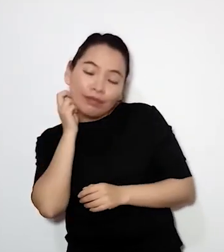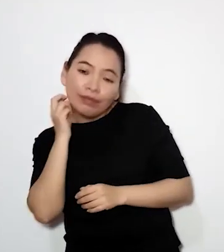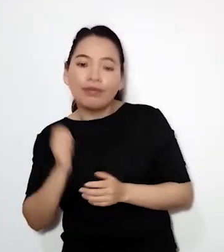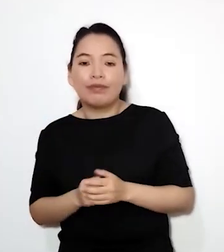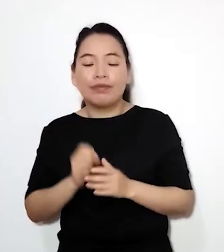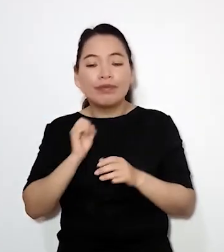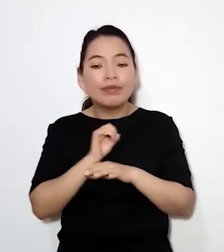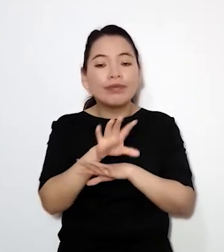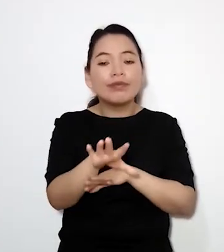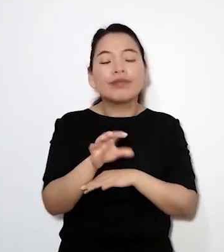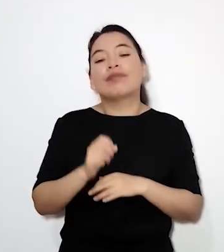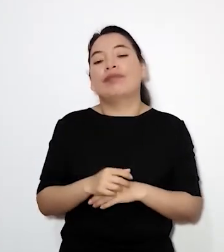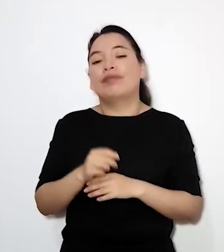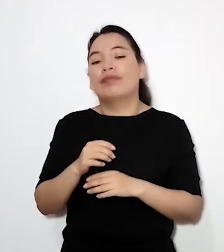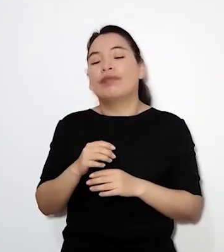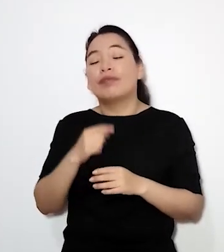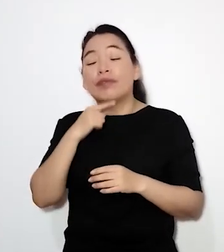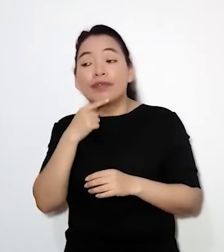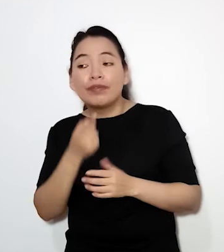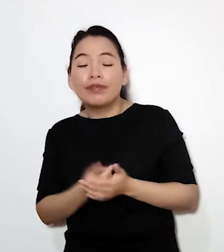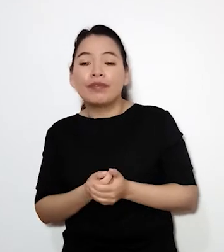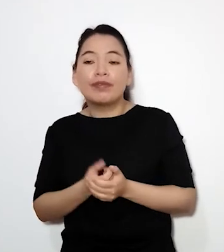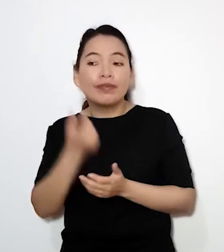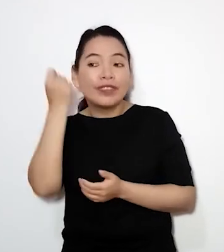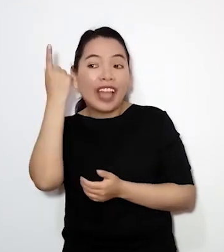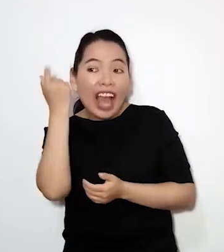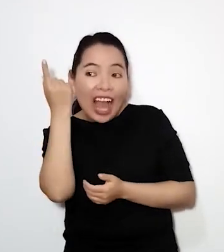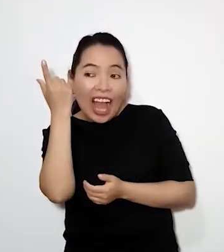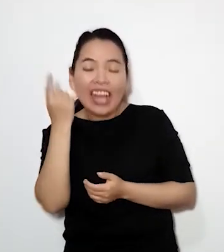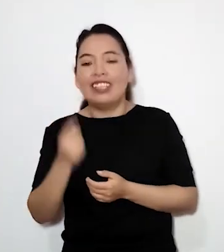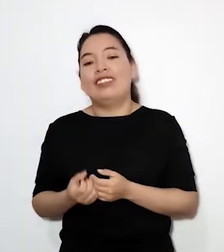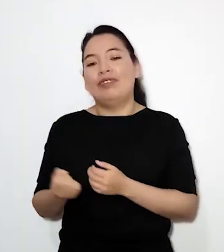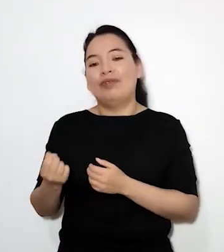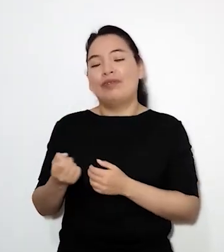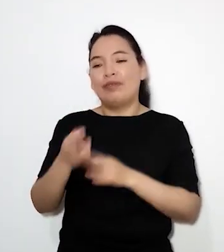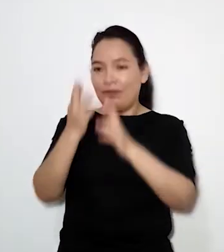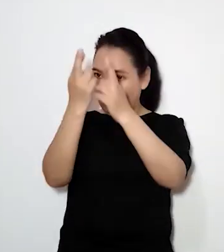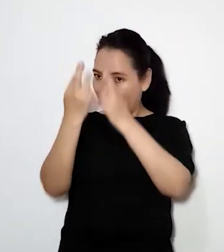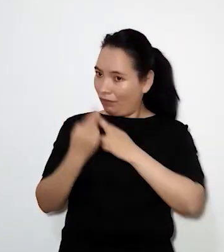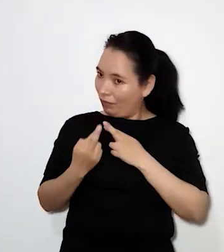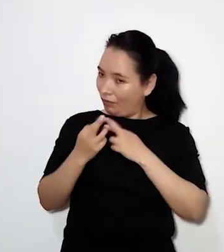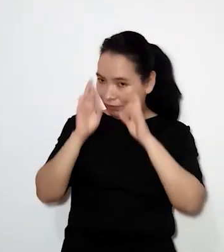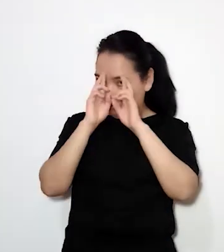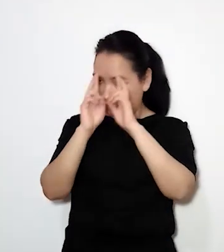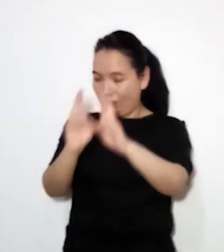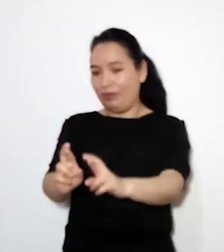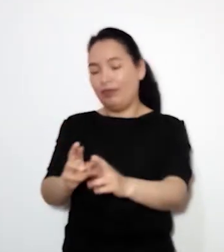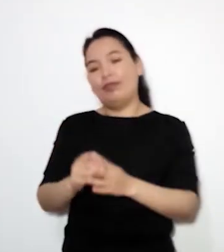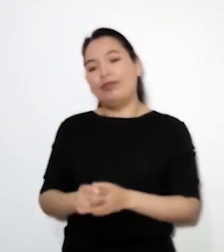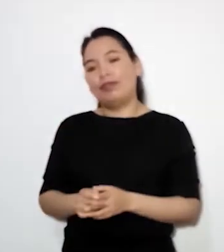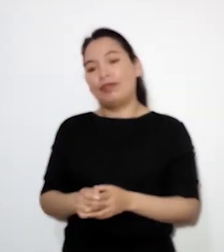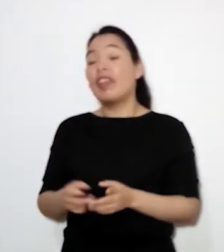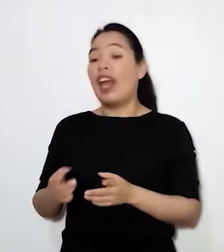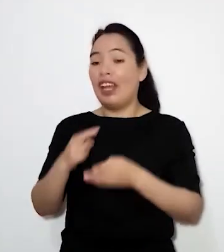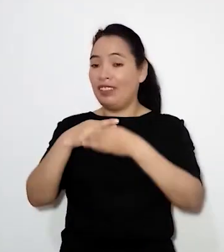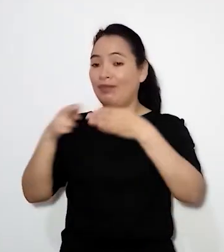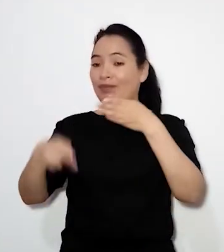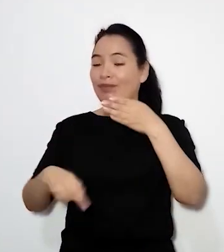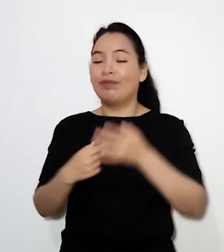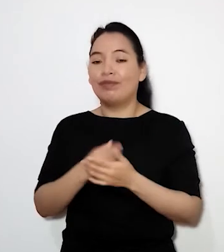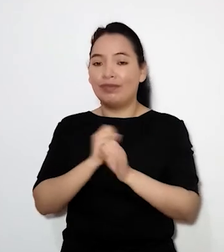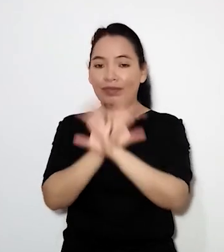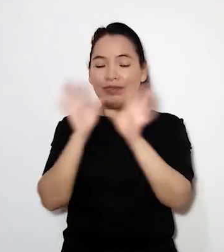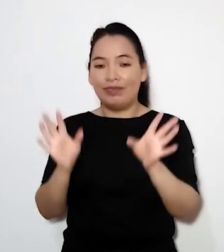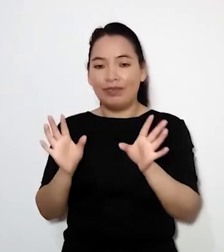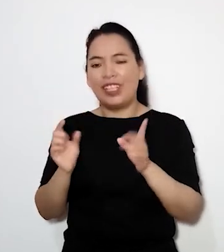ser comprendido, respetado y respondido. Y como queda muy poco tiempo y me interesa mucho